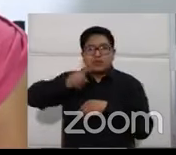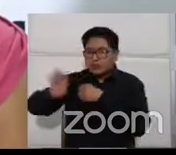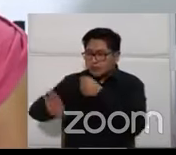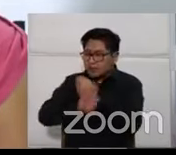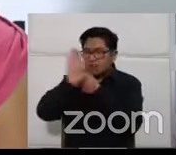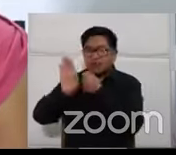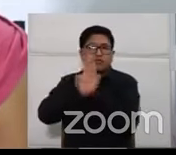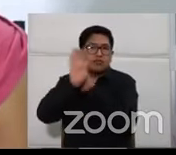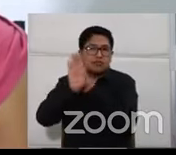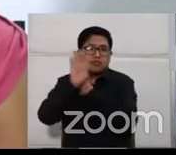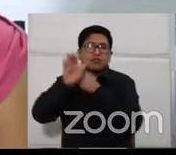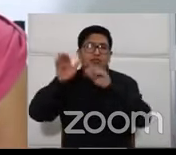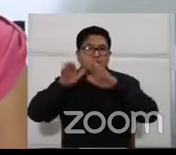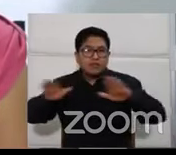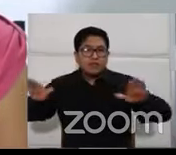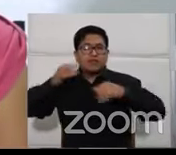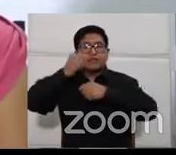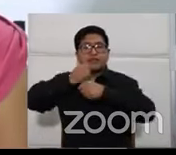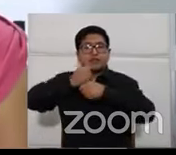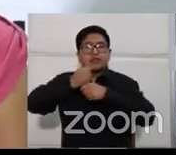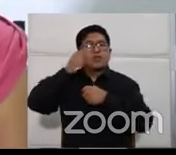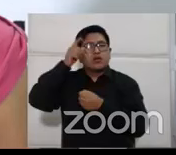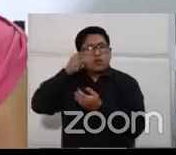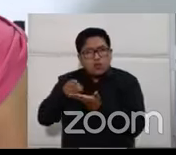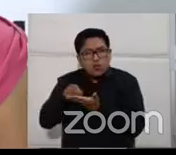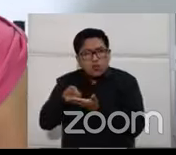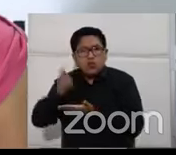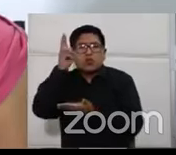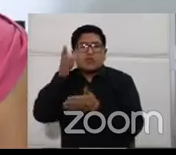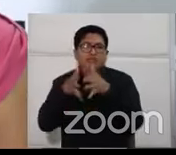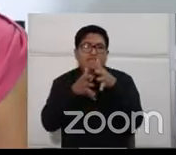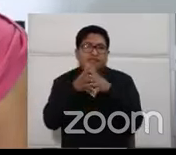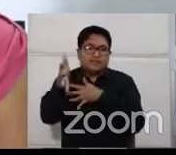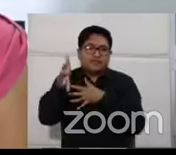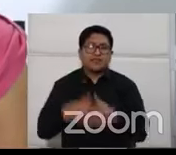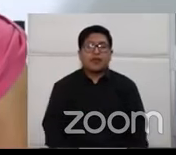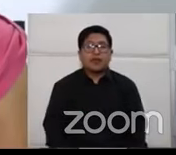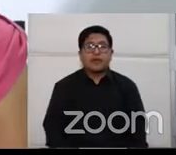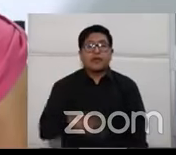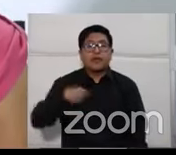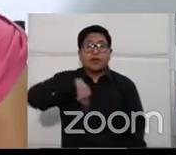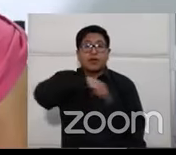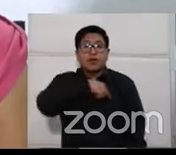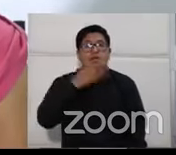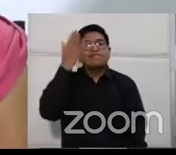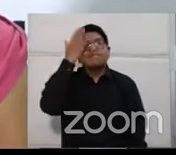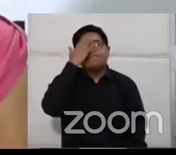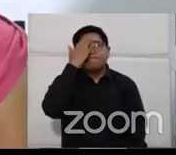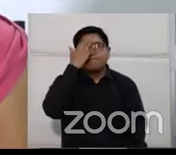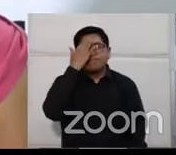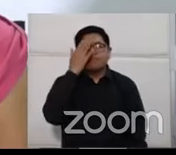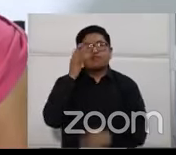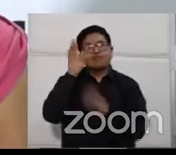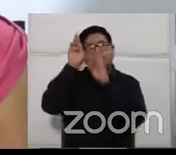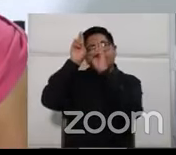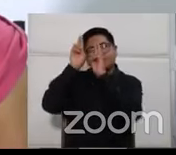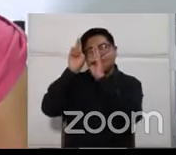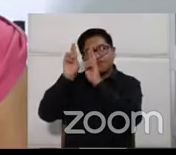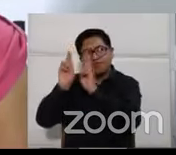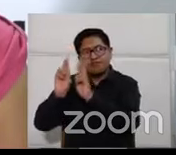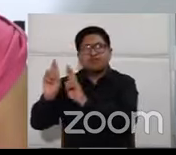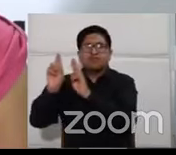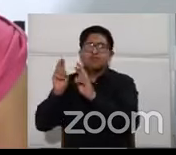población con absoluta franqueza y transparencia conocemos y respetamos y acompañaremos la